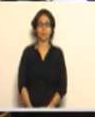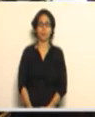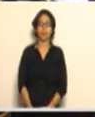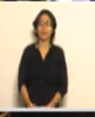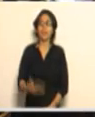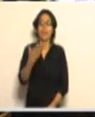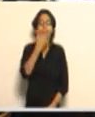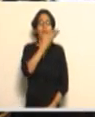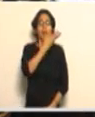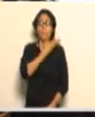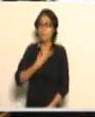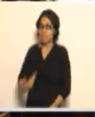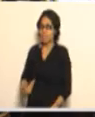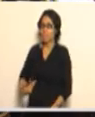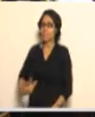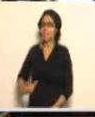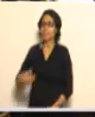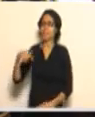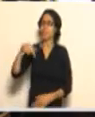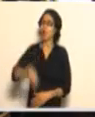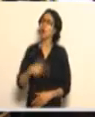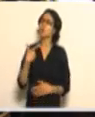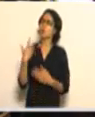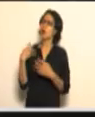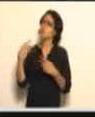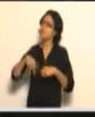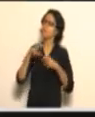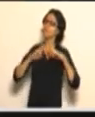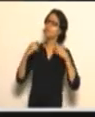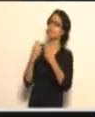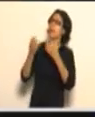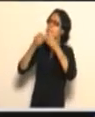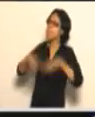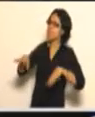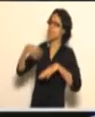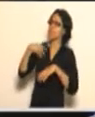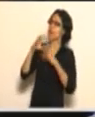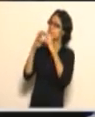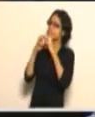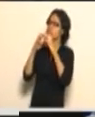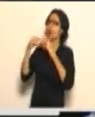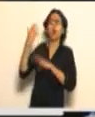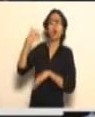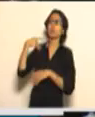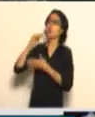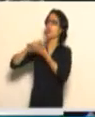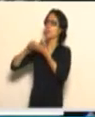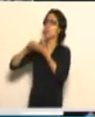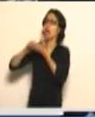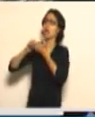Presidente, hoy al comienzo de la sesión el diputado Feletti hizo una cuestión de